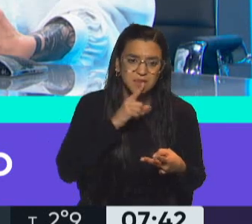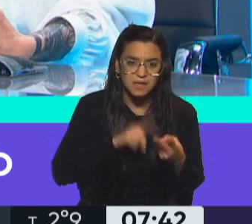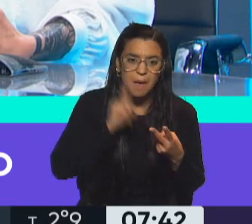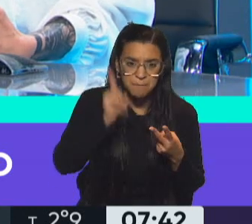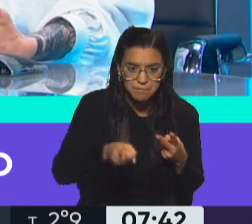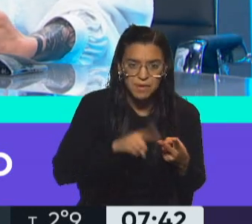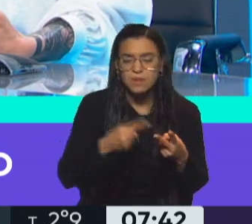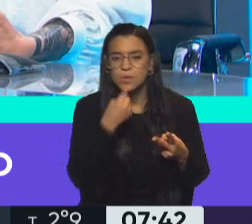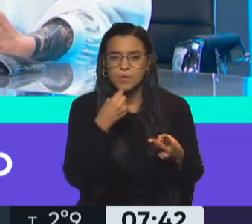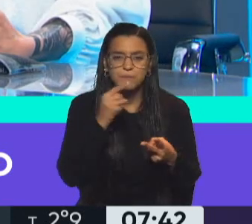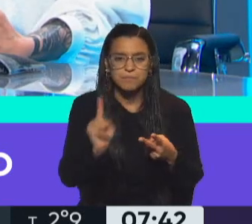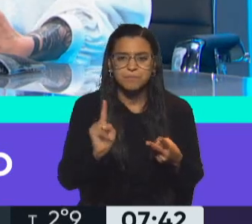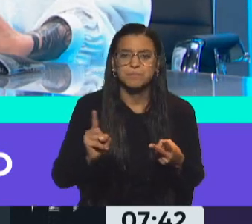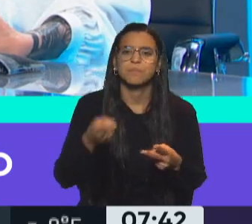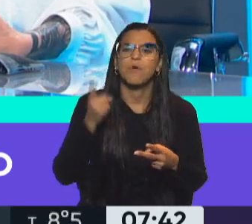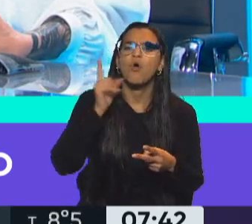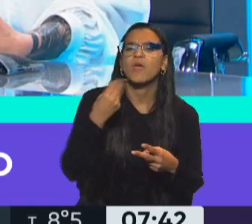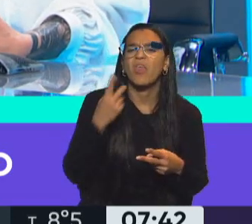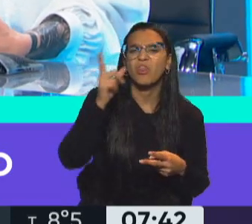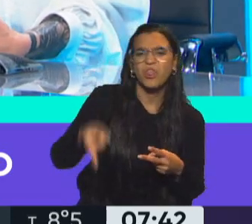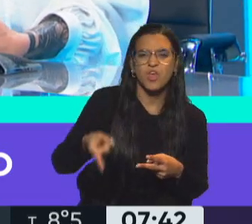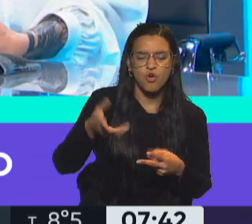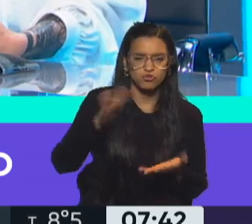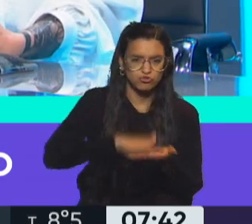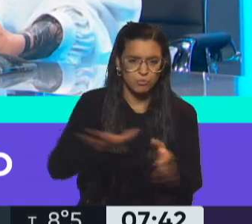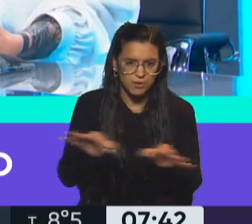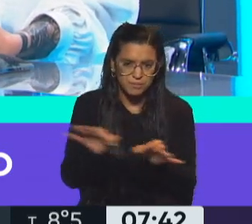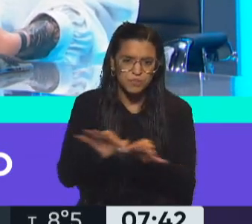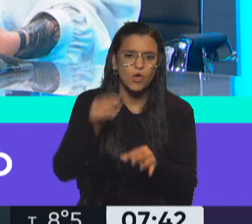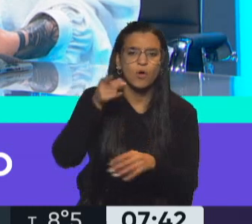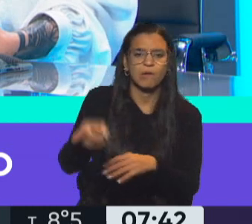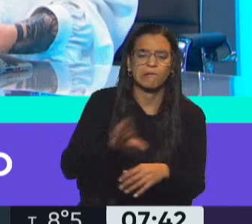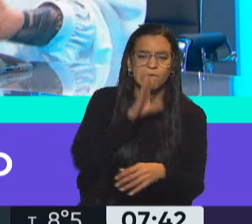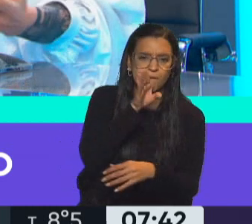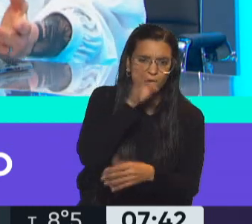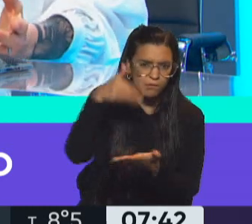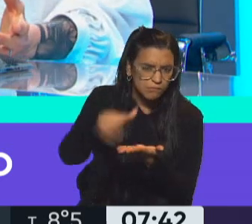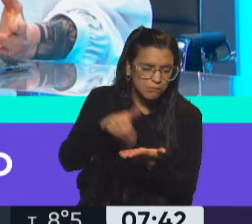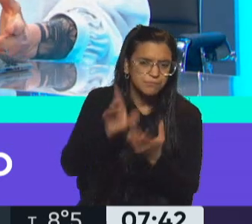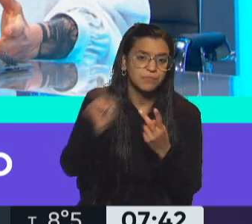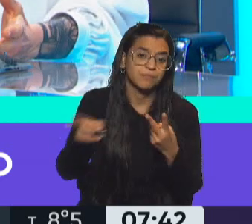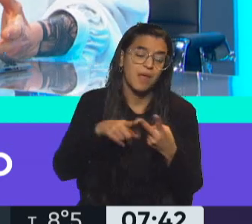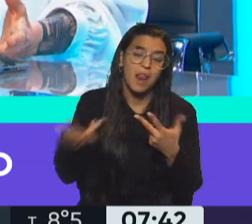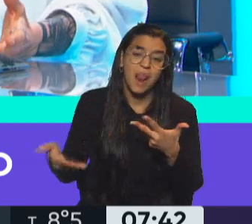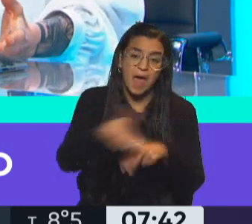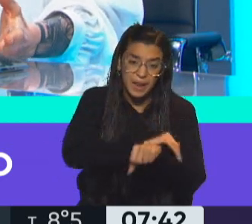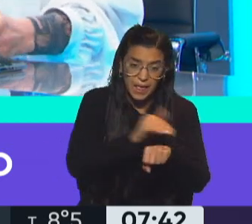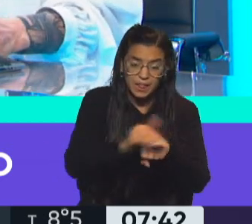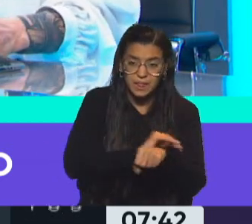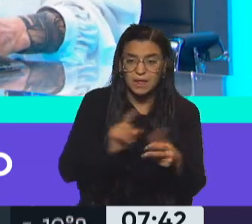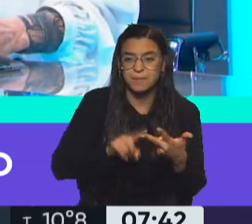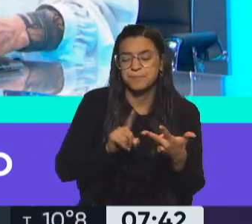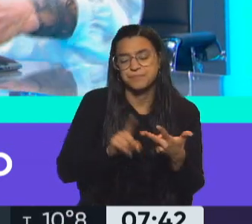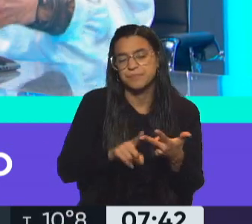por sus referencias a las Islas Malvinas y sus mensajes antisemitas. Obviamente, Horacio Rodríguez Larreta es su